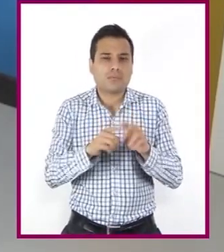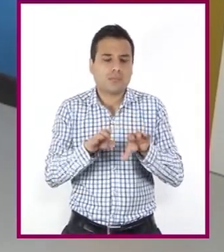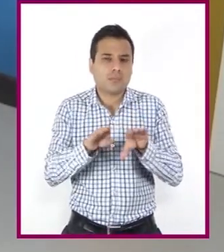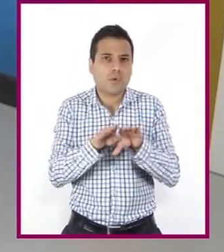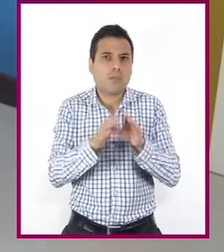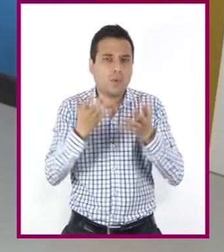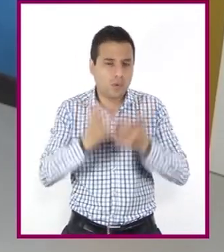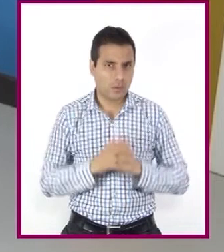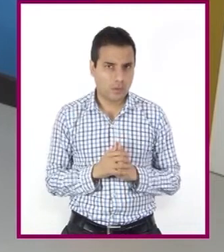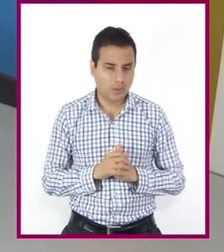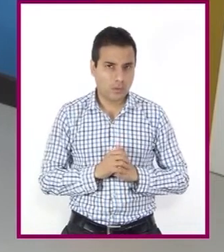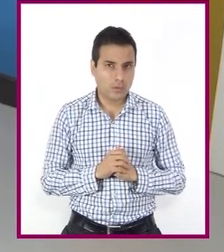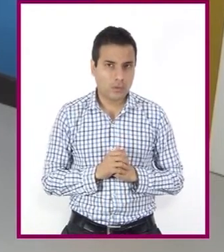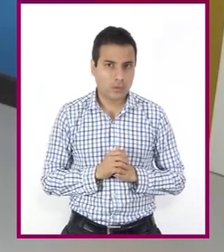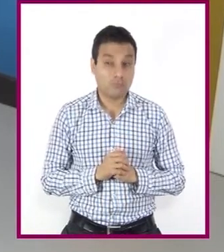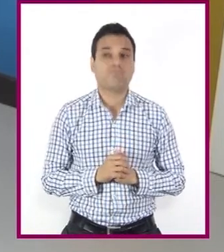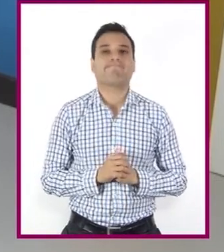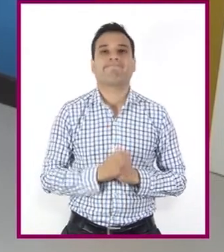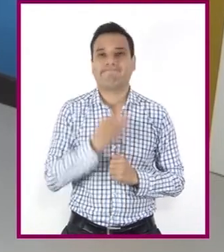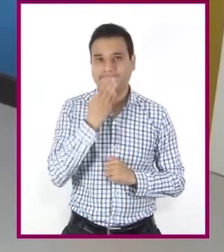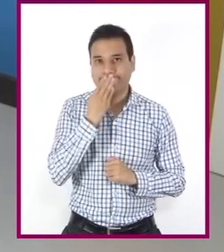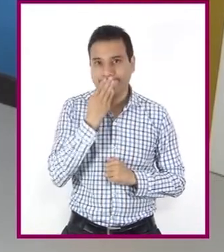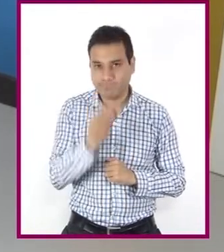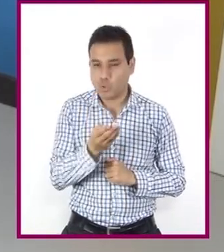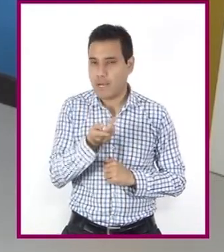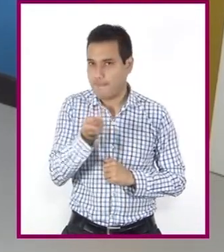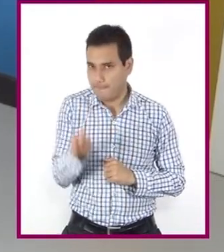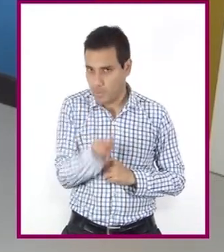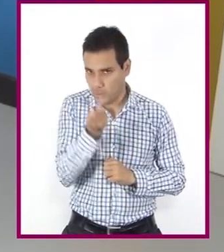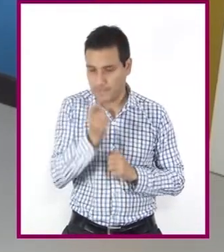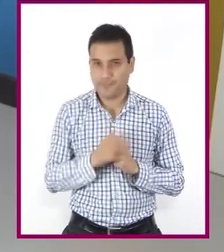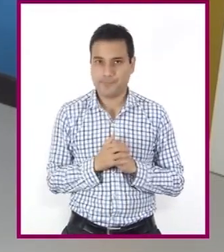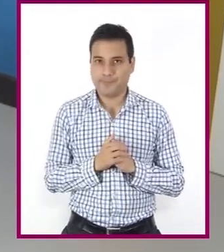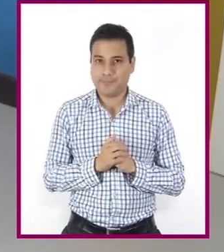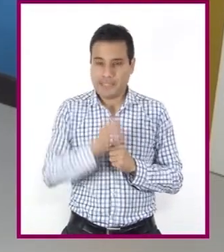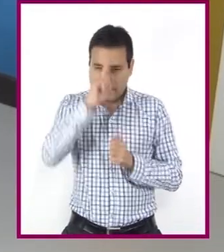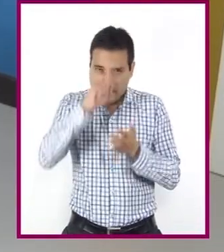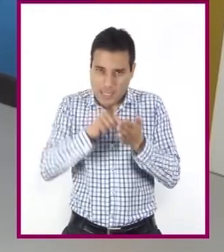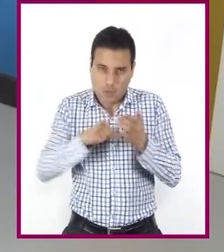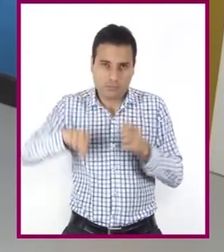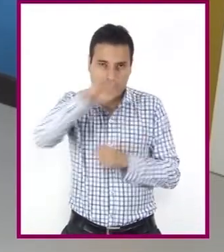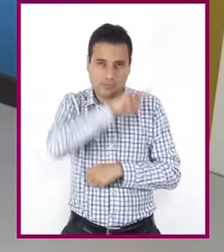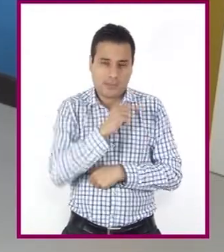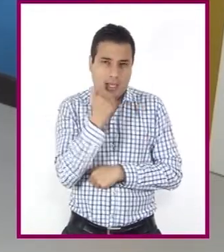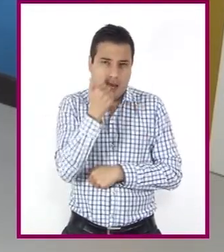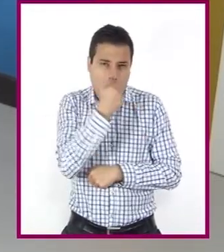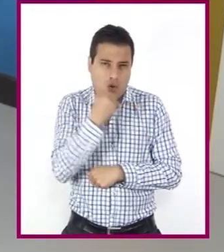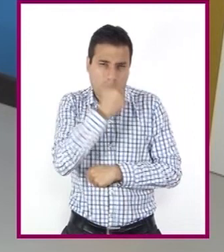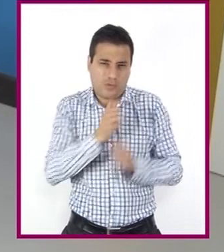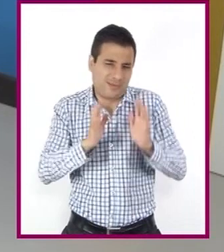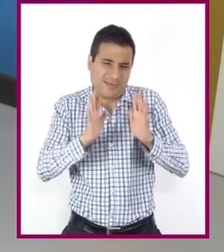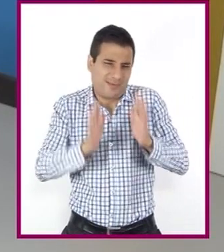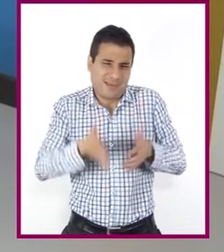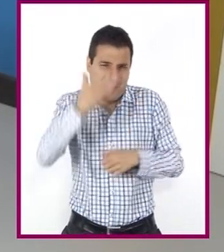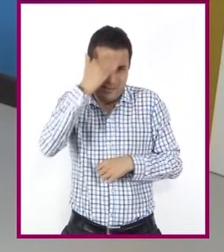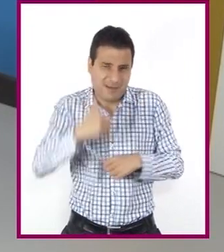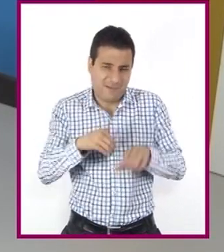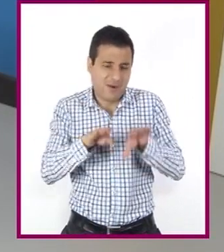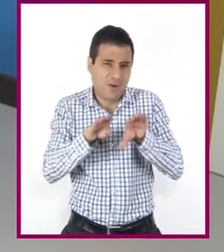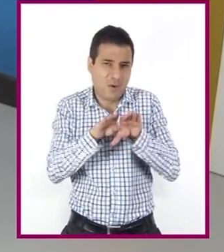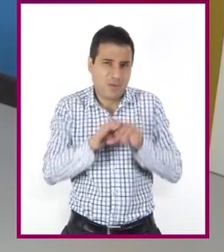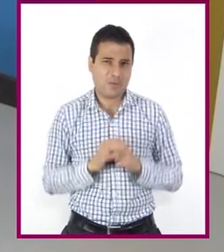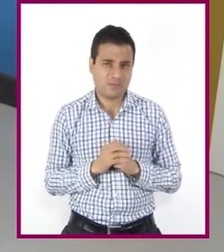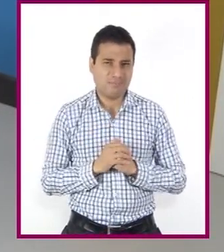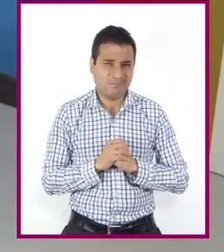irregular? Buena pregunta, profesor Carlos. Creo que nuestras alumnas y alumnos ya saben cómo encontrar el perímetro de este tipo